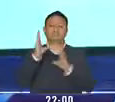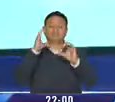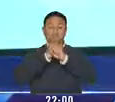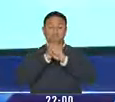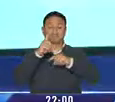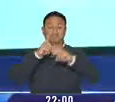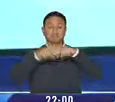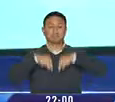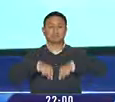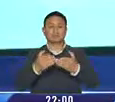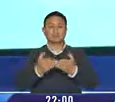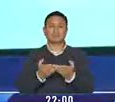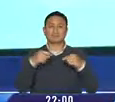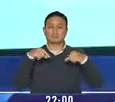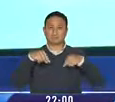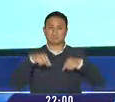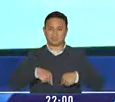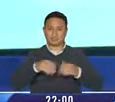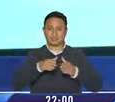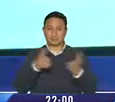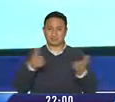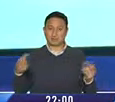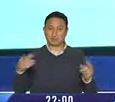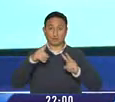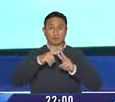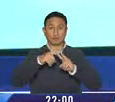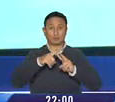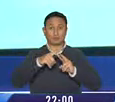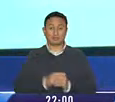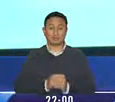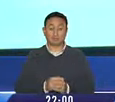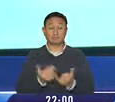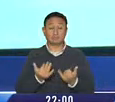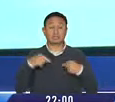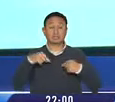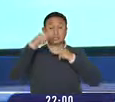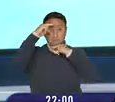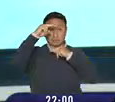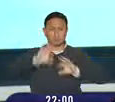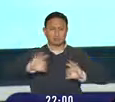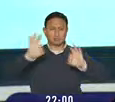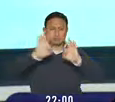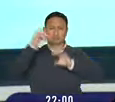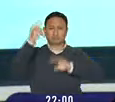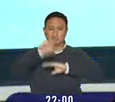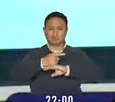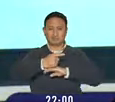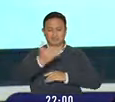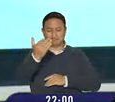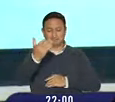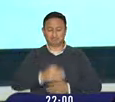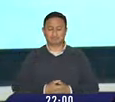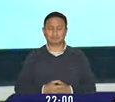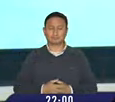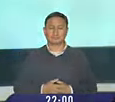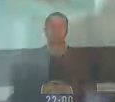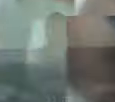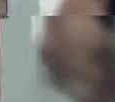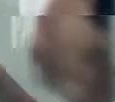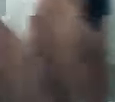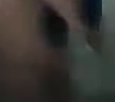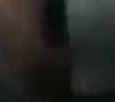Muy buenas noches, amigos, y bienvenidos a la emisión estelar del Comercio TV. Aquí, lo más destacado del día.